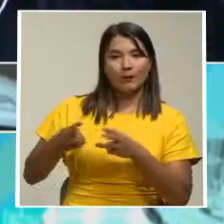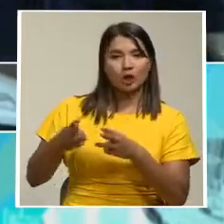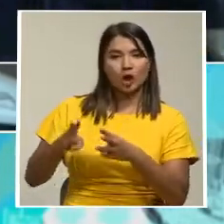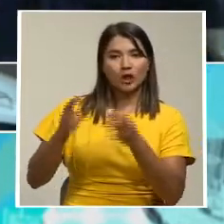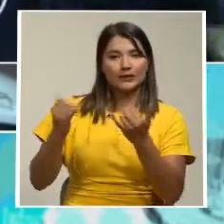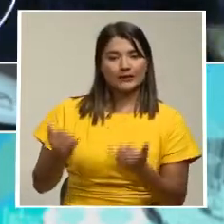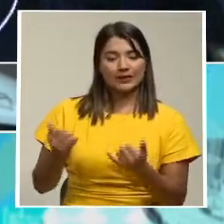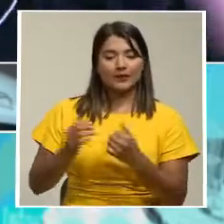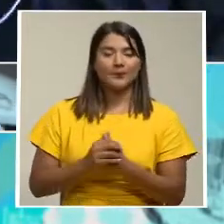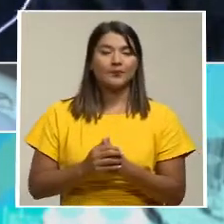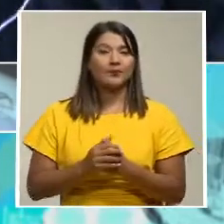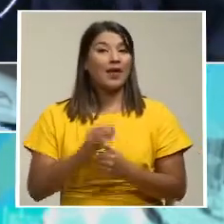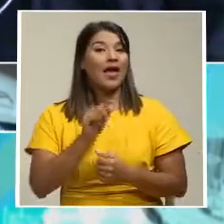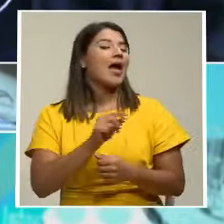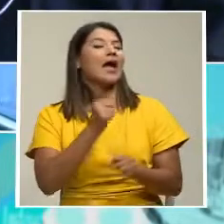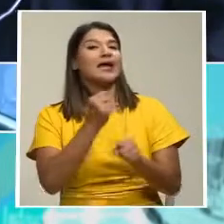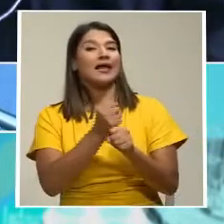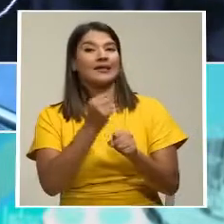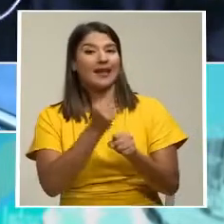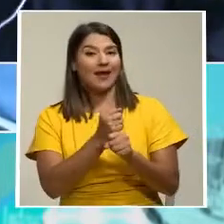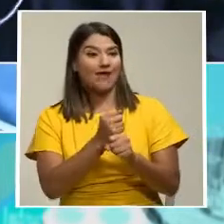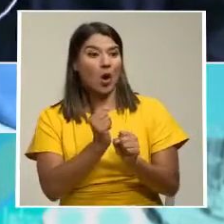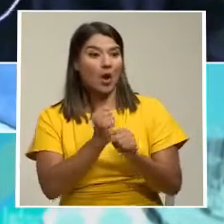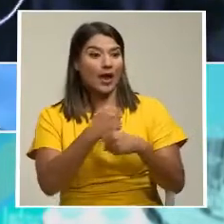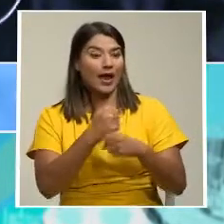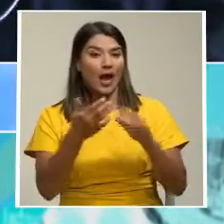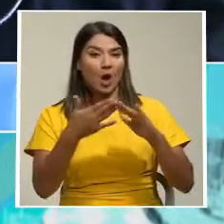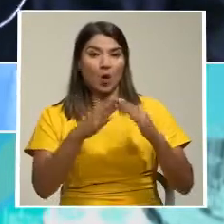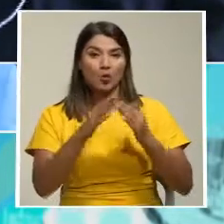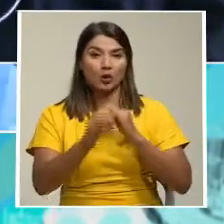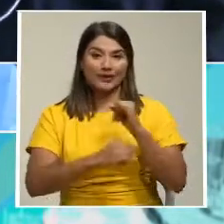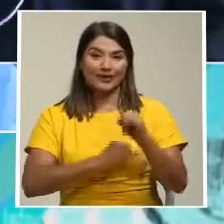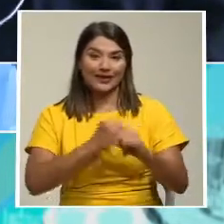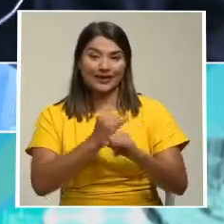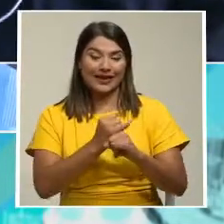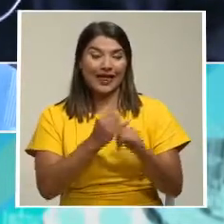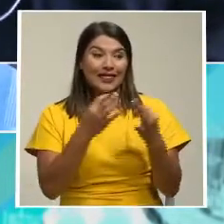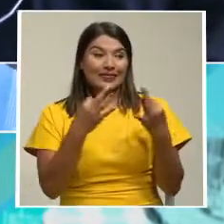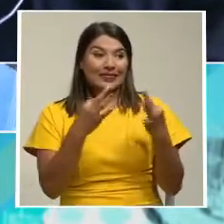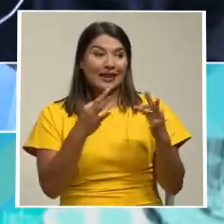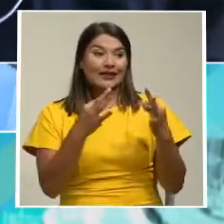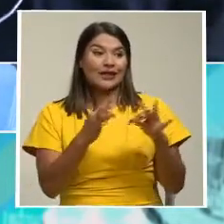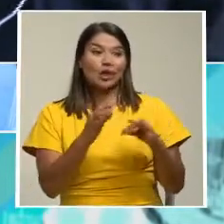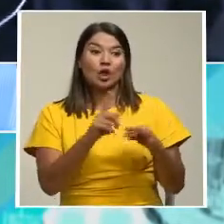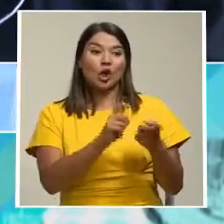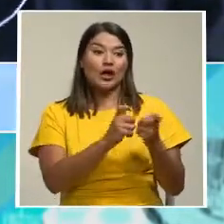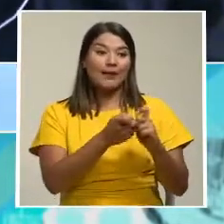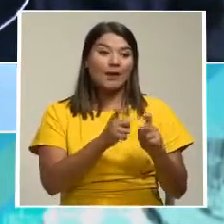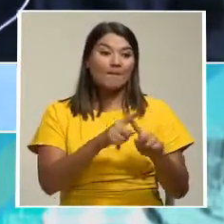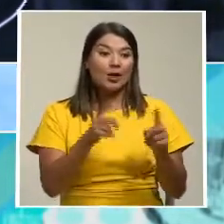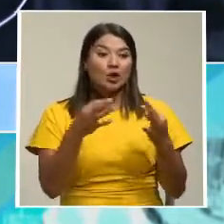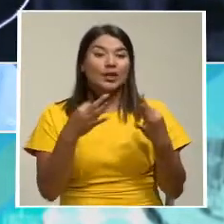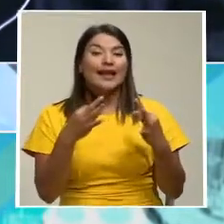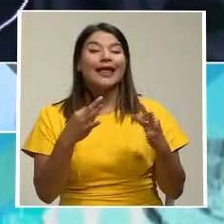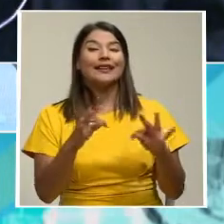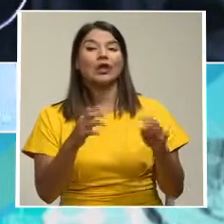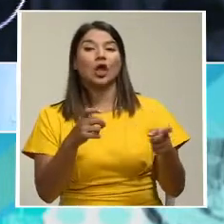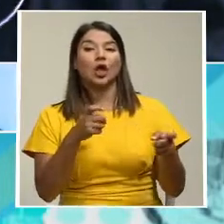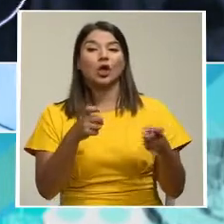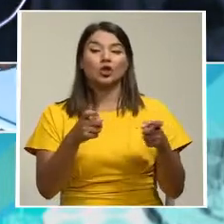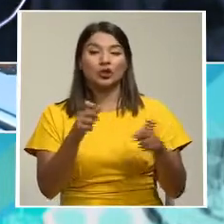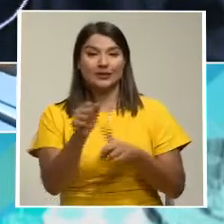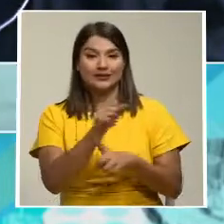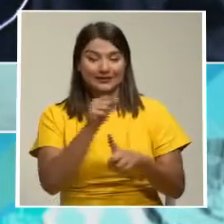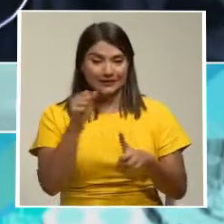de la comunidad internacional tratando, no de cambiar, pero sí de contener la